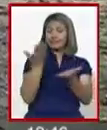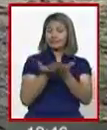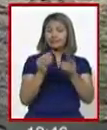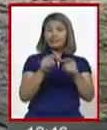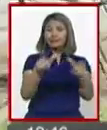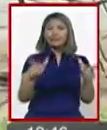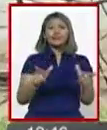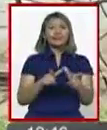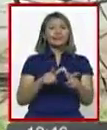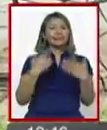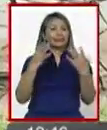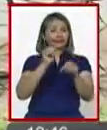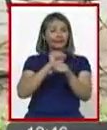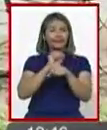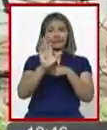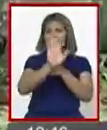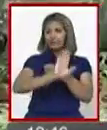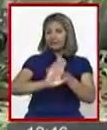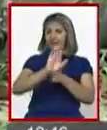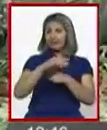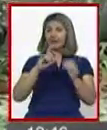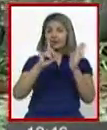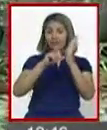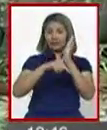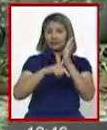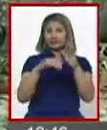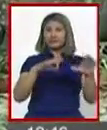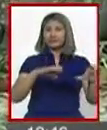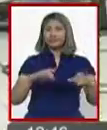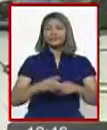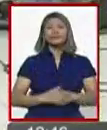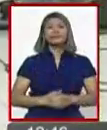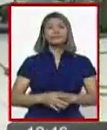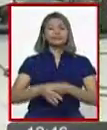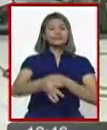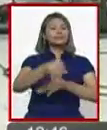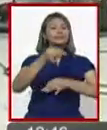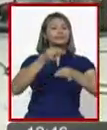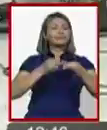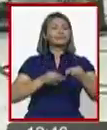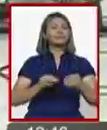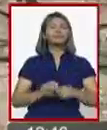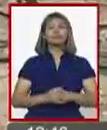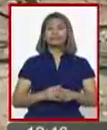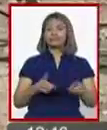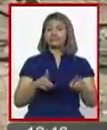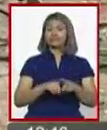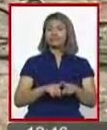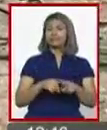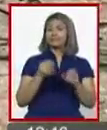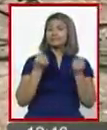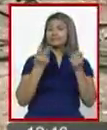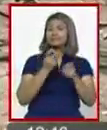lugar para realizar los trabajos de seguridad. Posteriormente realizarán el reemplazo del transformador, el cual quedó seriamente dañado.